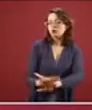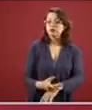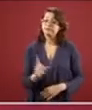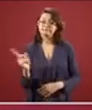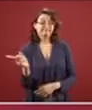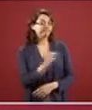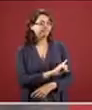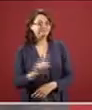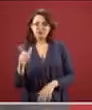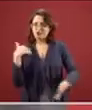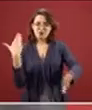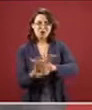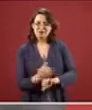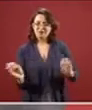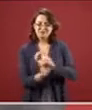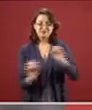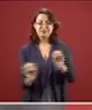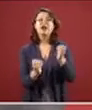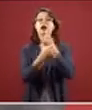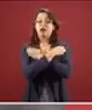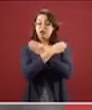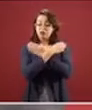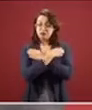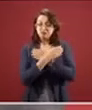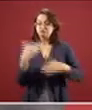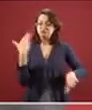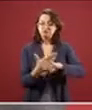en contra de la corrupción, del derroche,